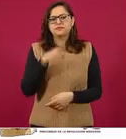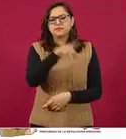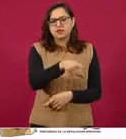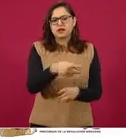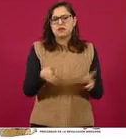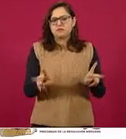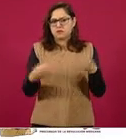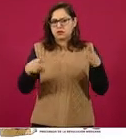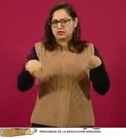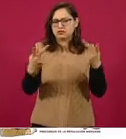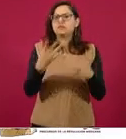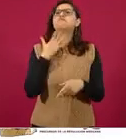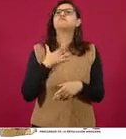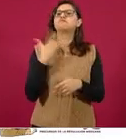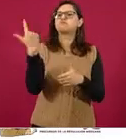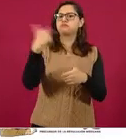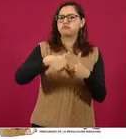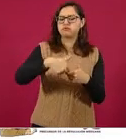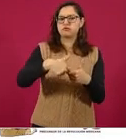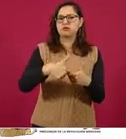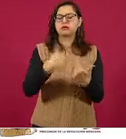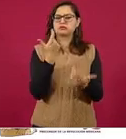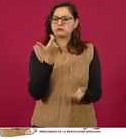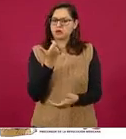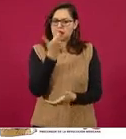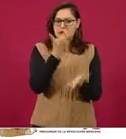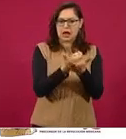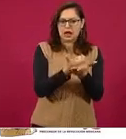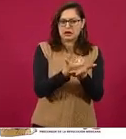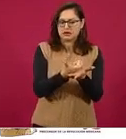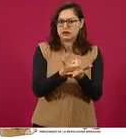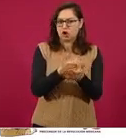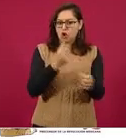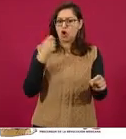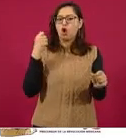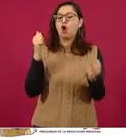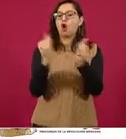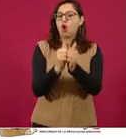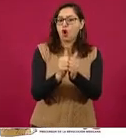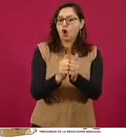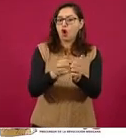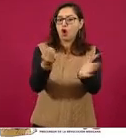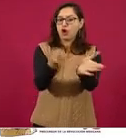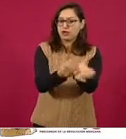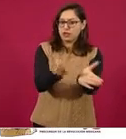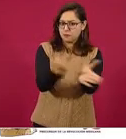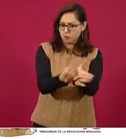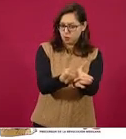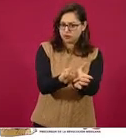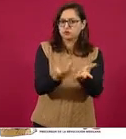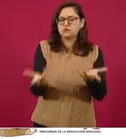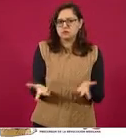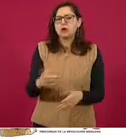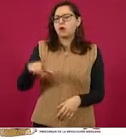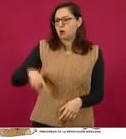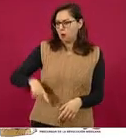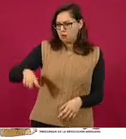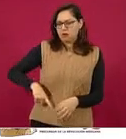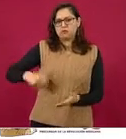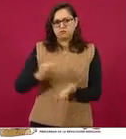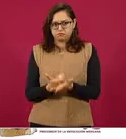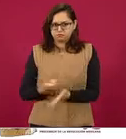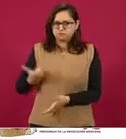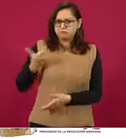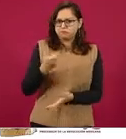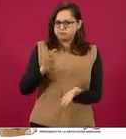federal que encabeza el presidente Andrés Manuel López Obrador quiere que este subsidio llegue a la bolsa de los consumidores, que